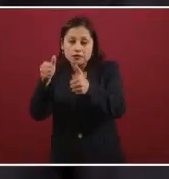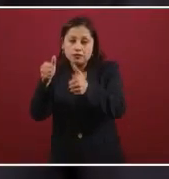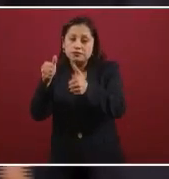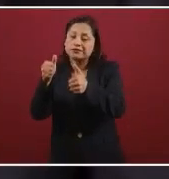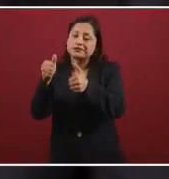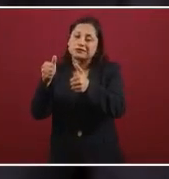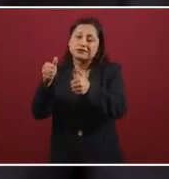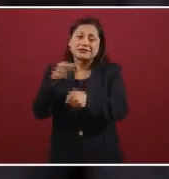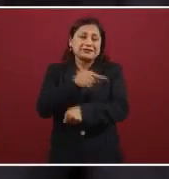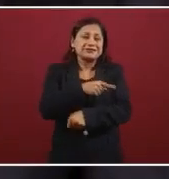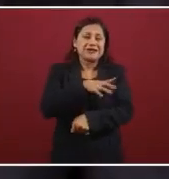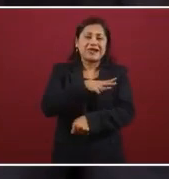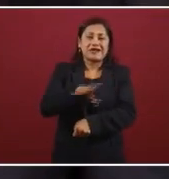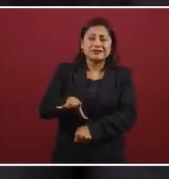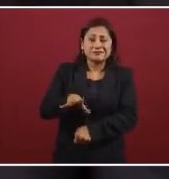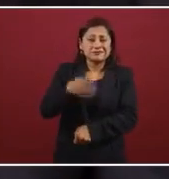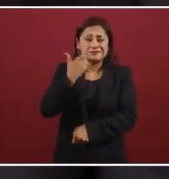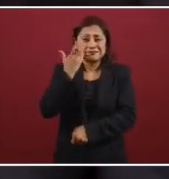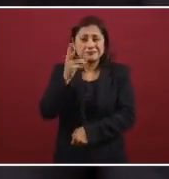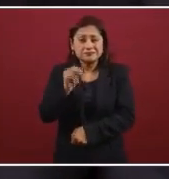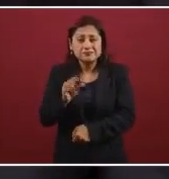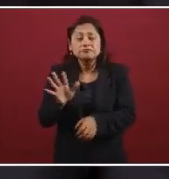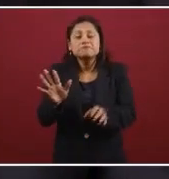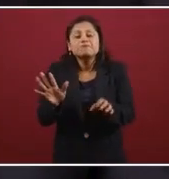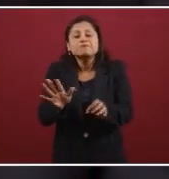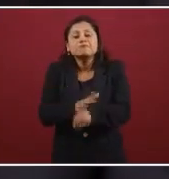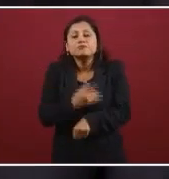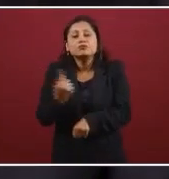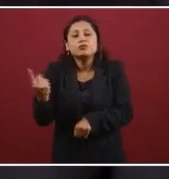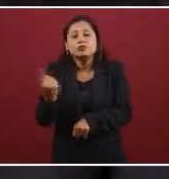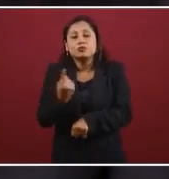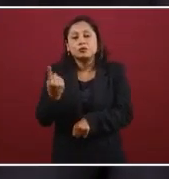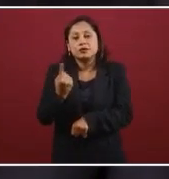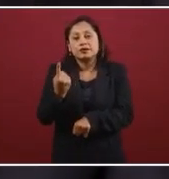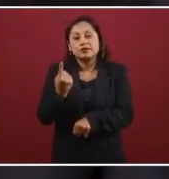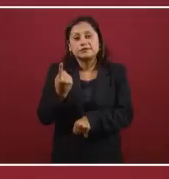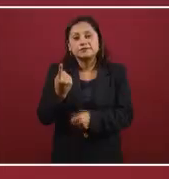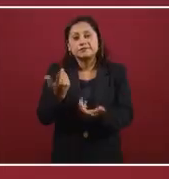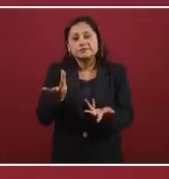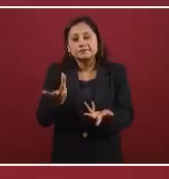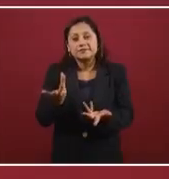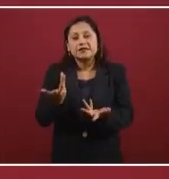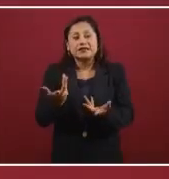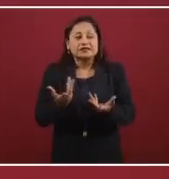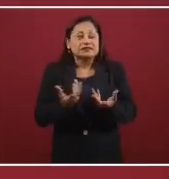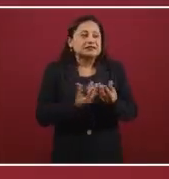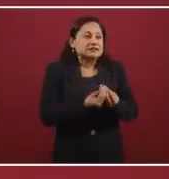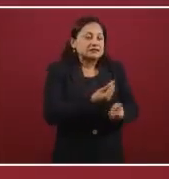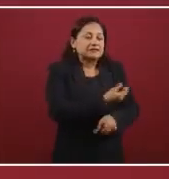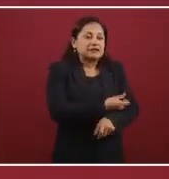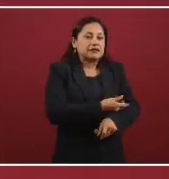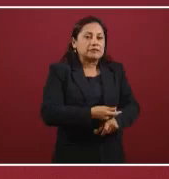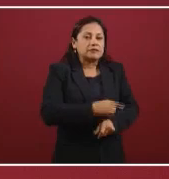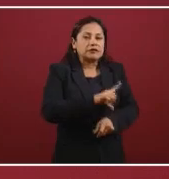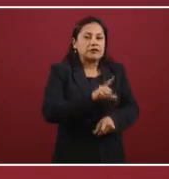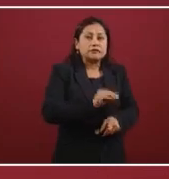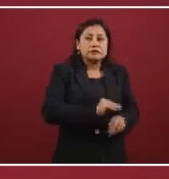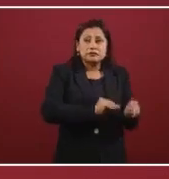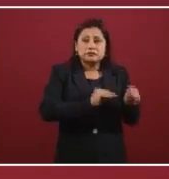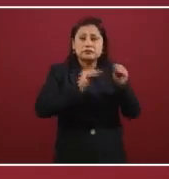varios motivos, desde que se alejan mucho de la familia, de que